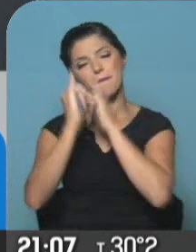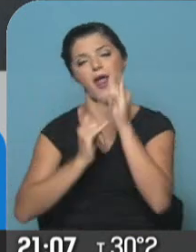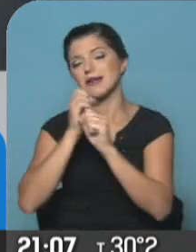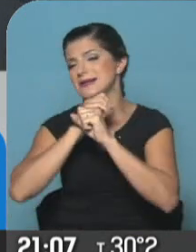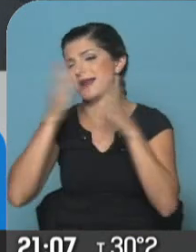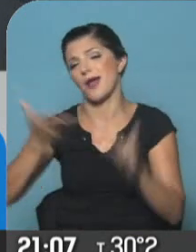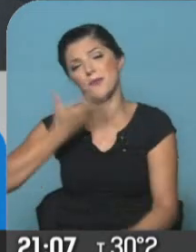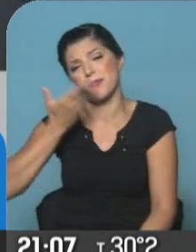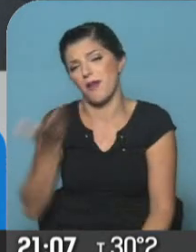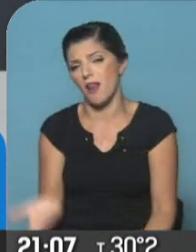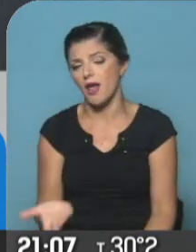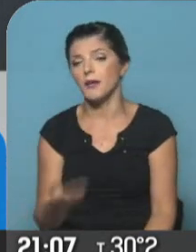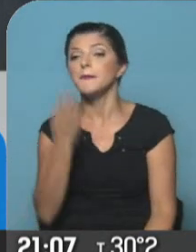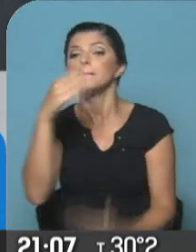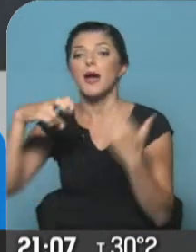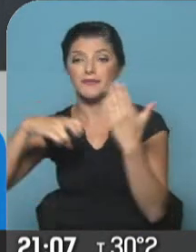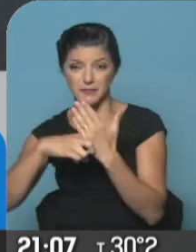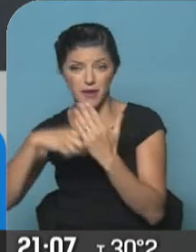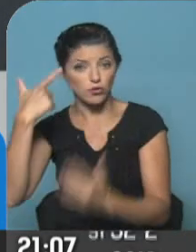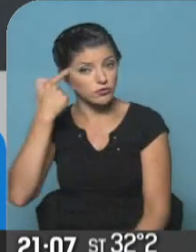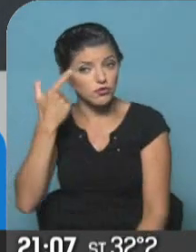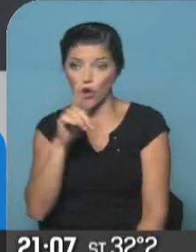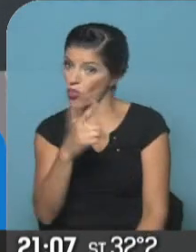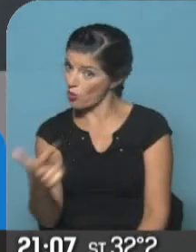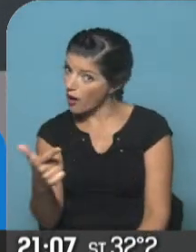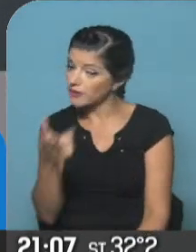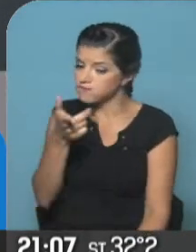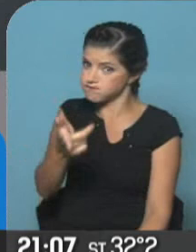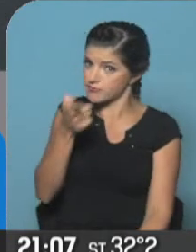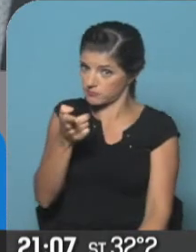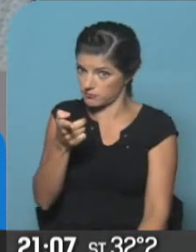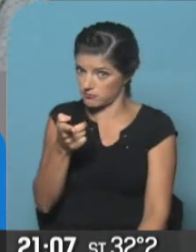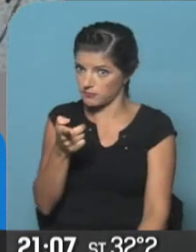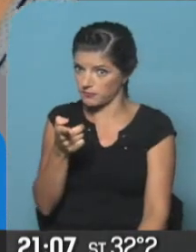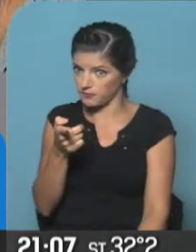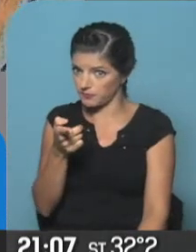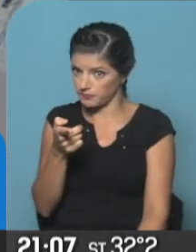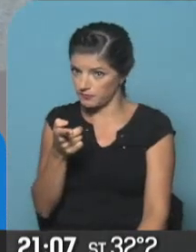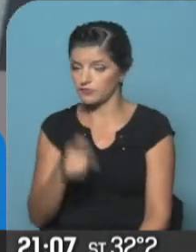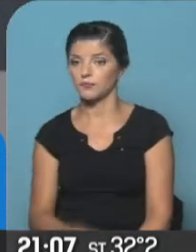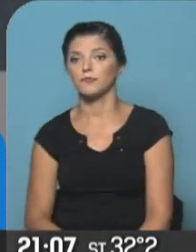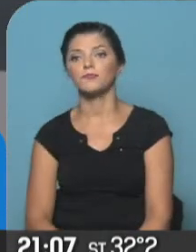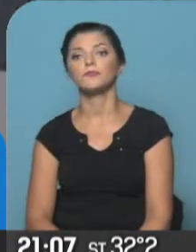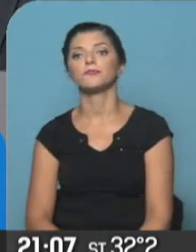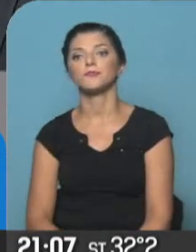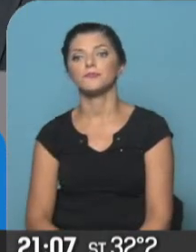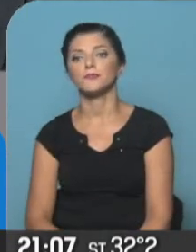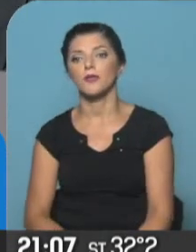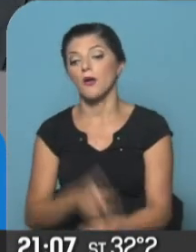Nisman no se suicidó, a Nisman lo mataron, a Nisman lo asesinaron y fue un homicidio. Así